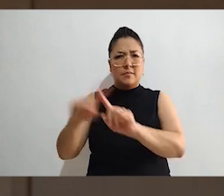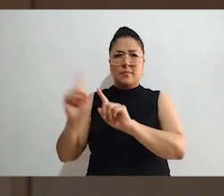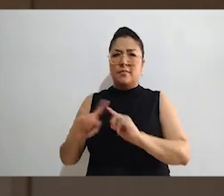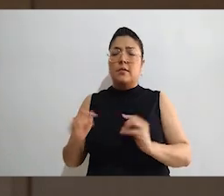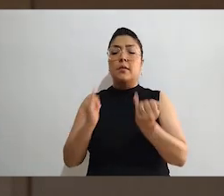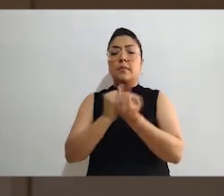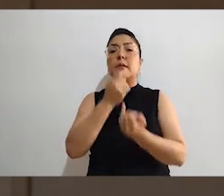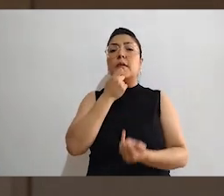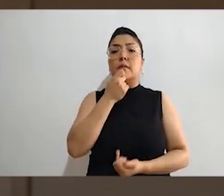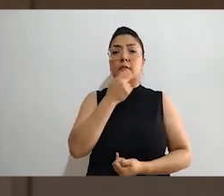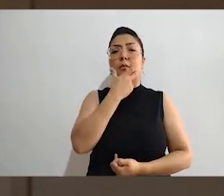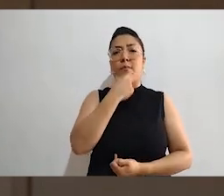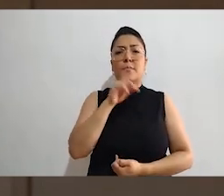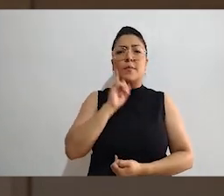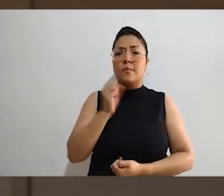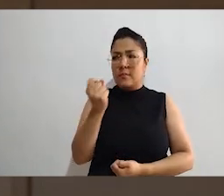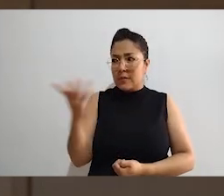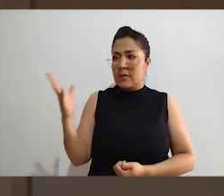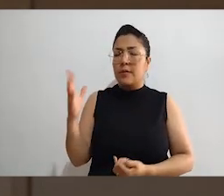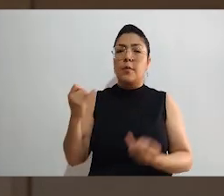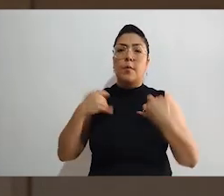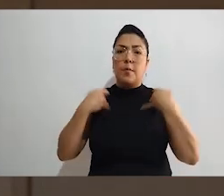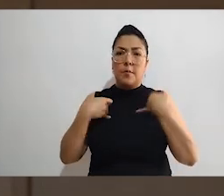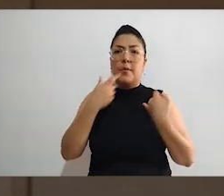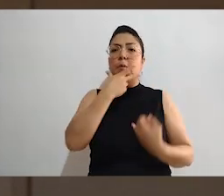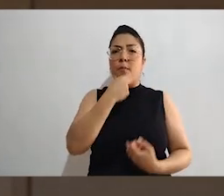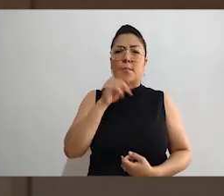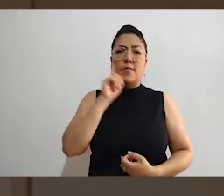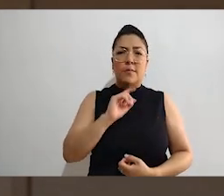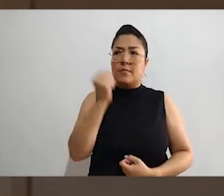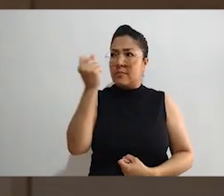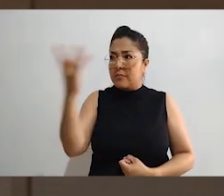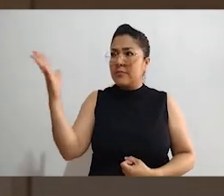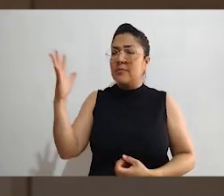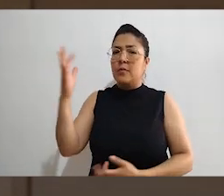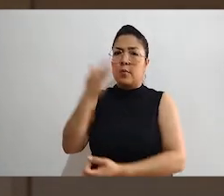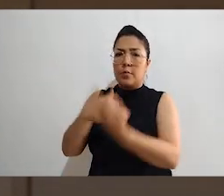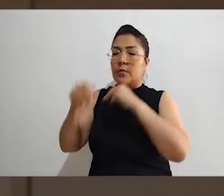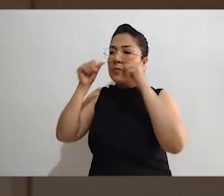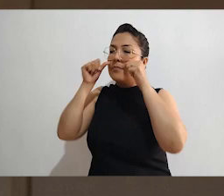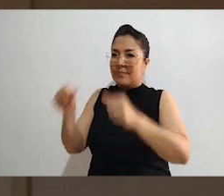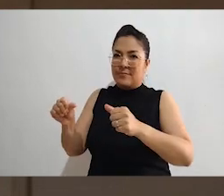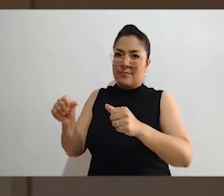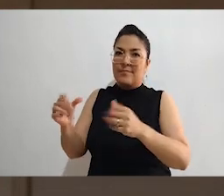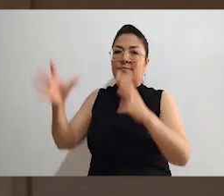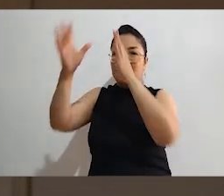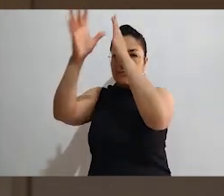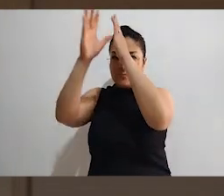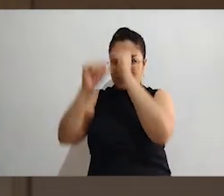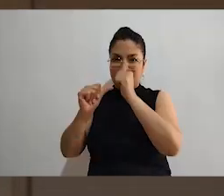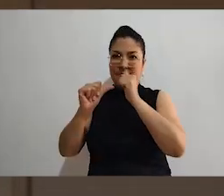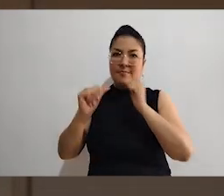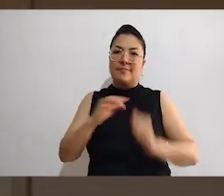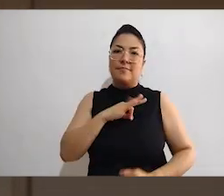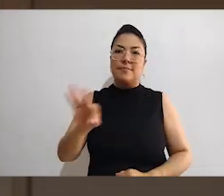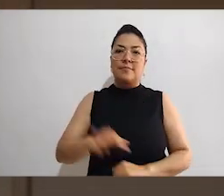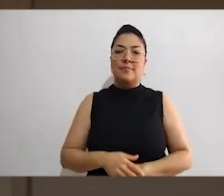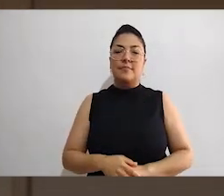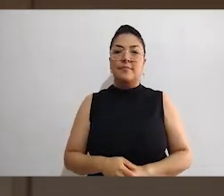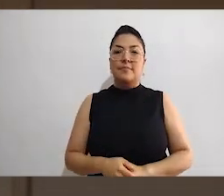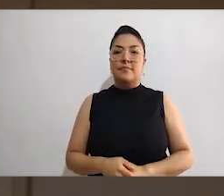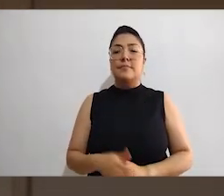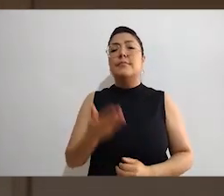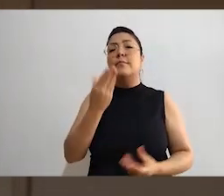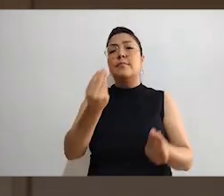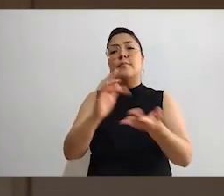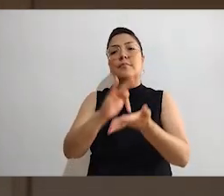a las infancias, escuchen a las juventudes y bueno, que lleguen a acuerdos positivos. Muchísimas